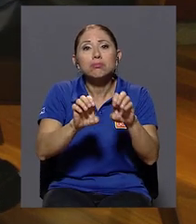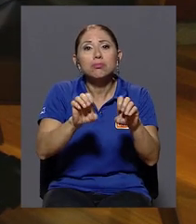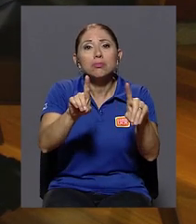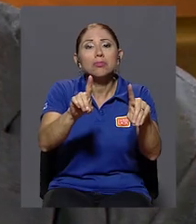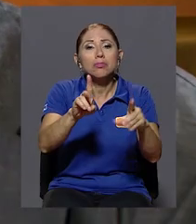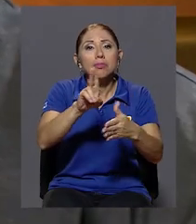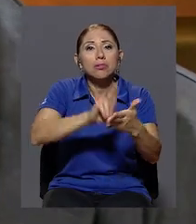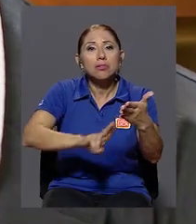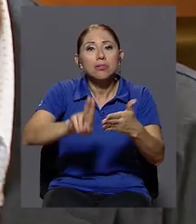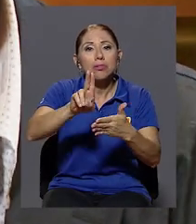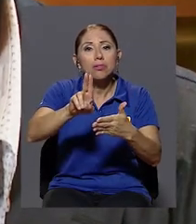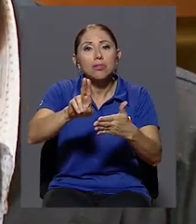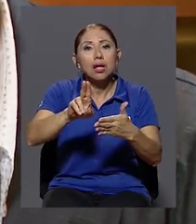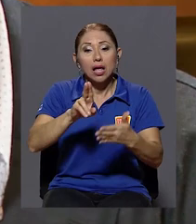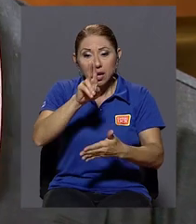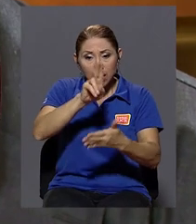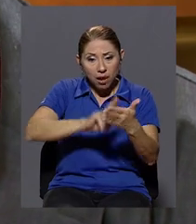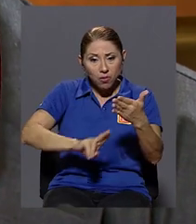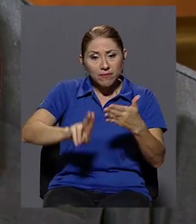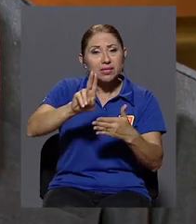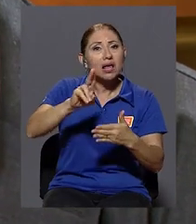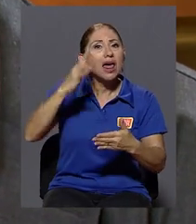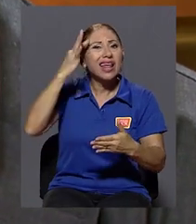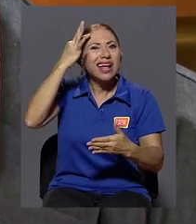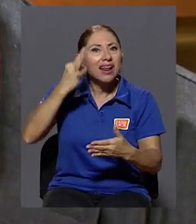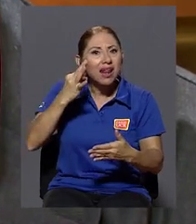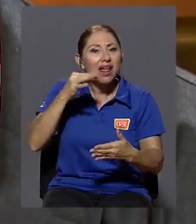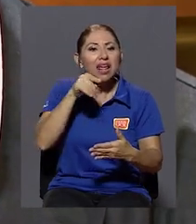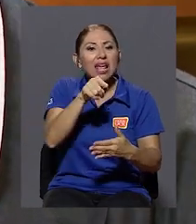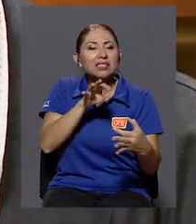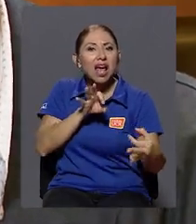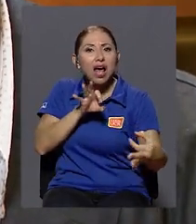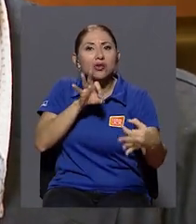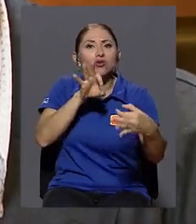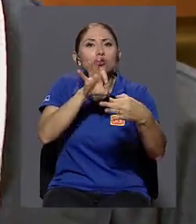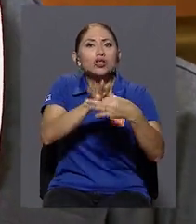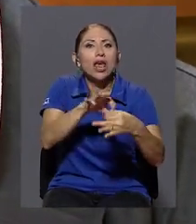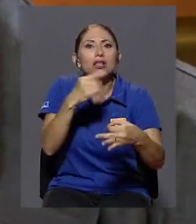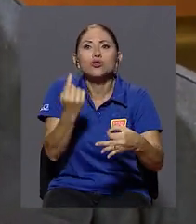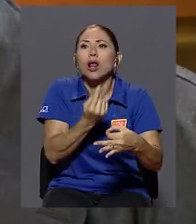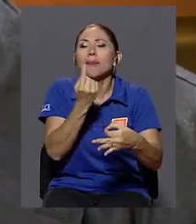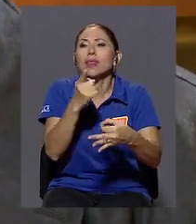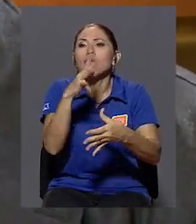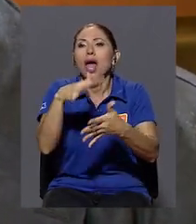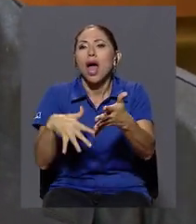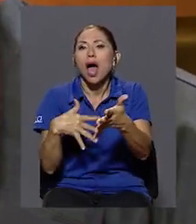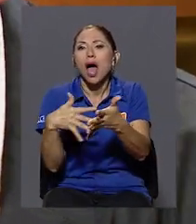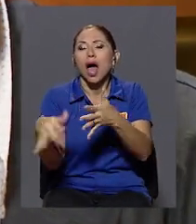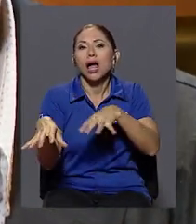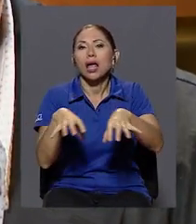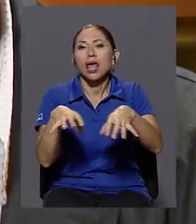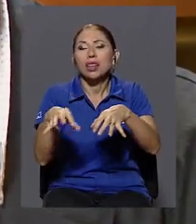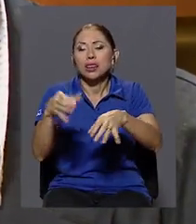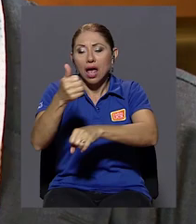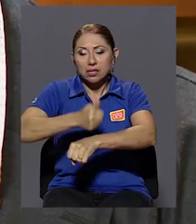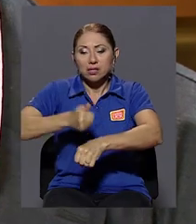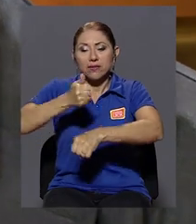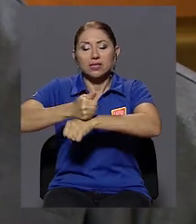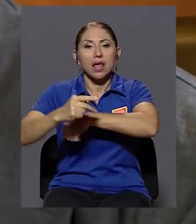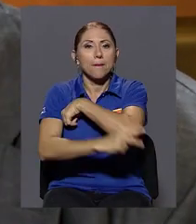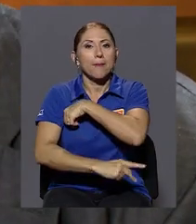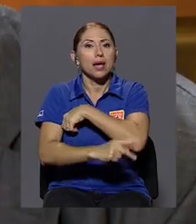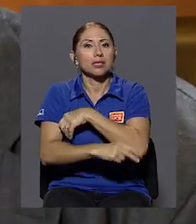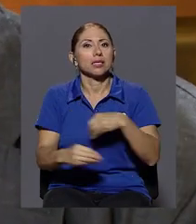academia. Nuestra academia tiende a pensar que ella tiene que estar asociada a una agenda que es fijada por países que tienen